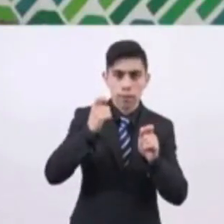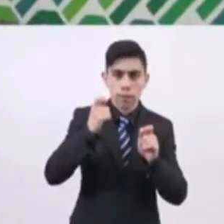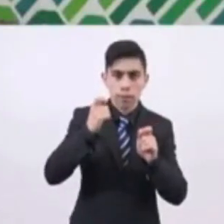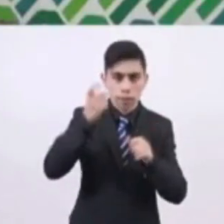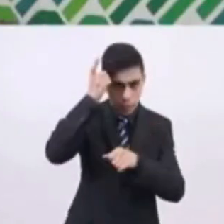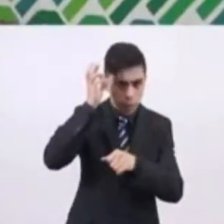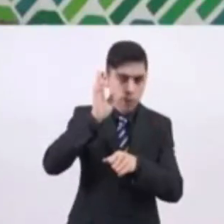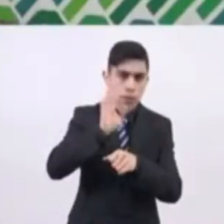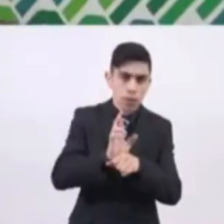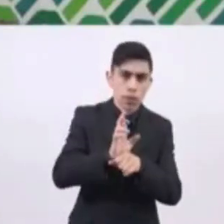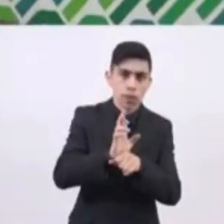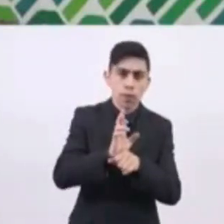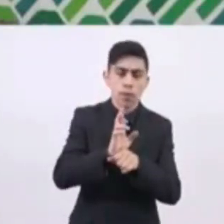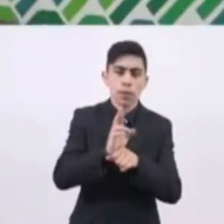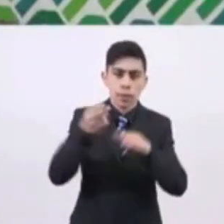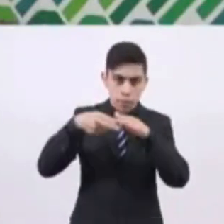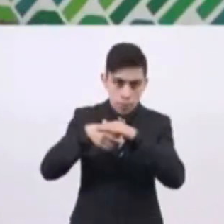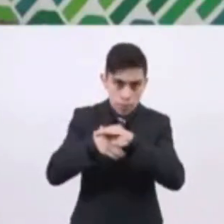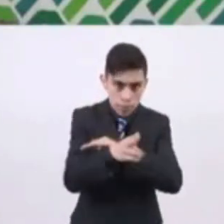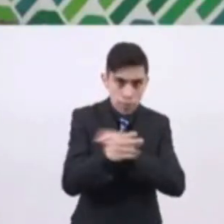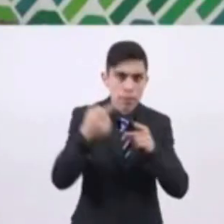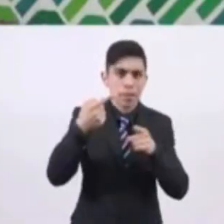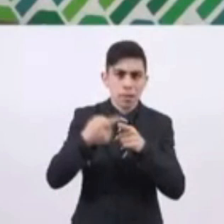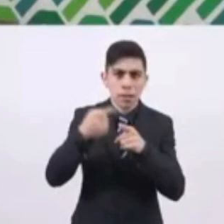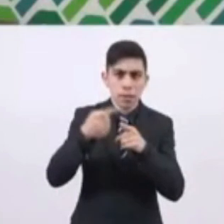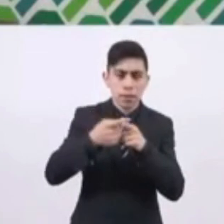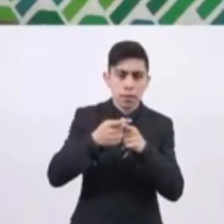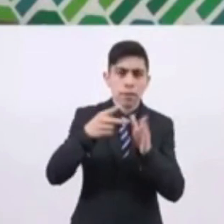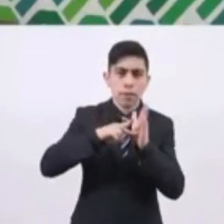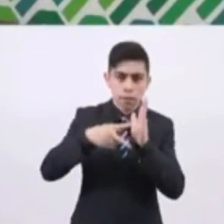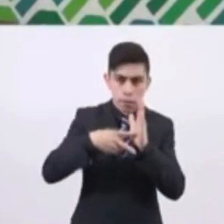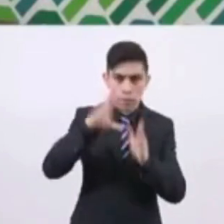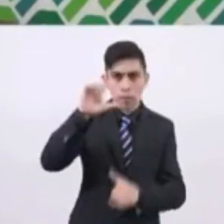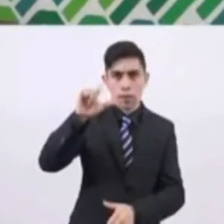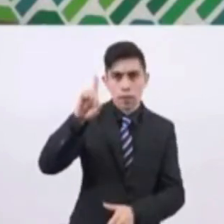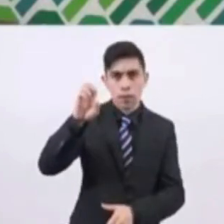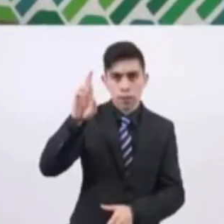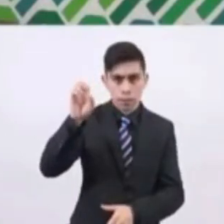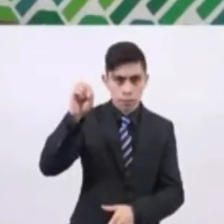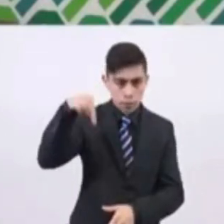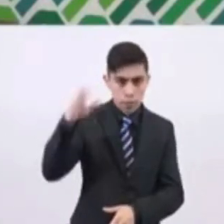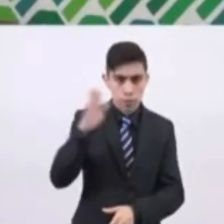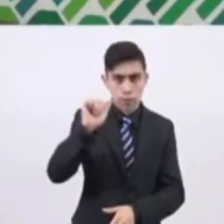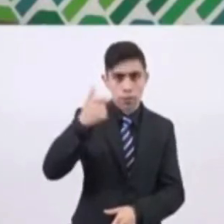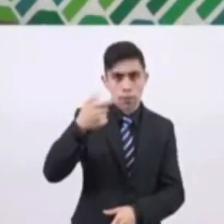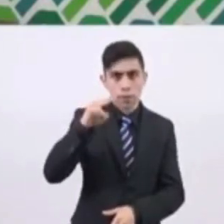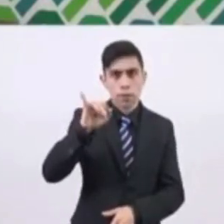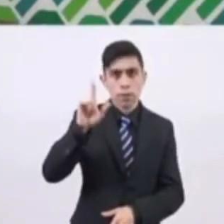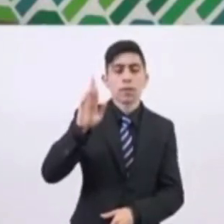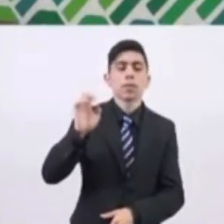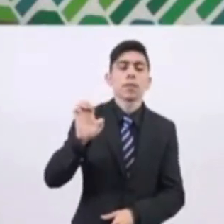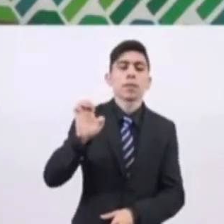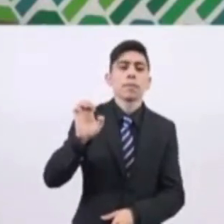Sistema de Transporte Colectivo Metro el ingeniero Guillermo Calderón Aguilera. Ahora veamos las responsabilidades